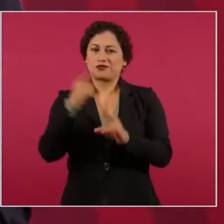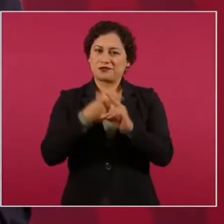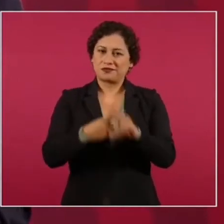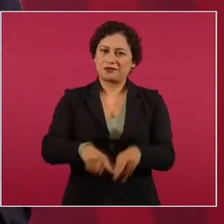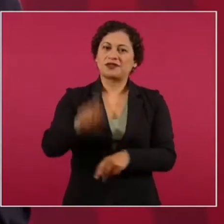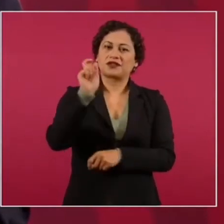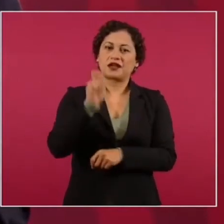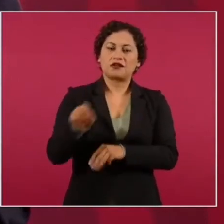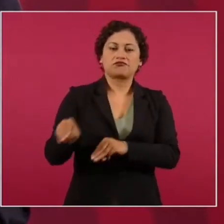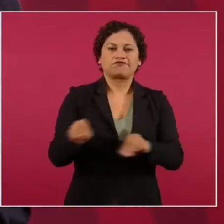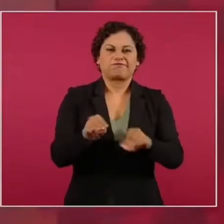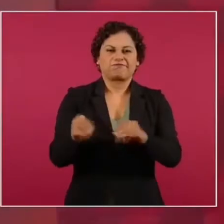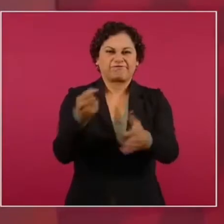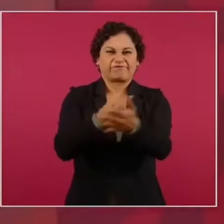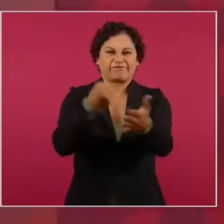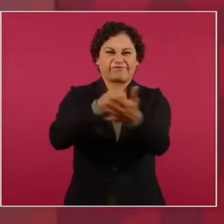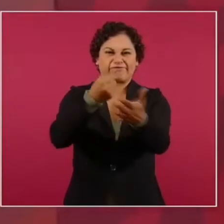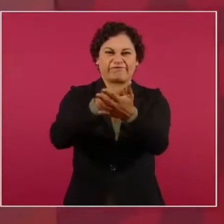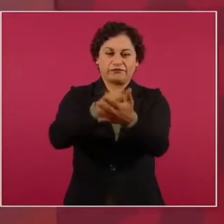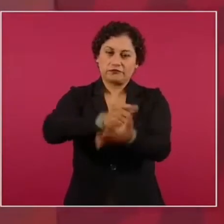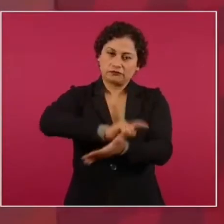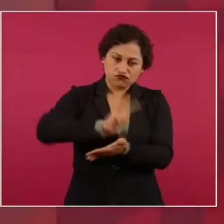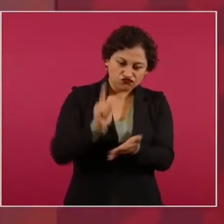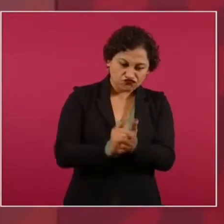por una verdadera reforma